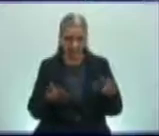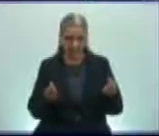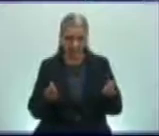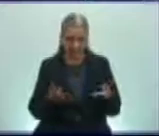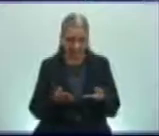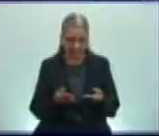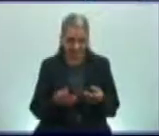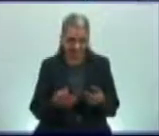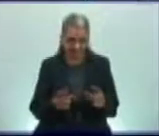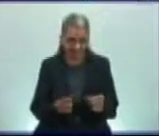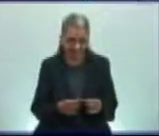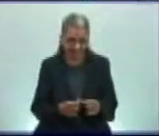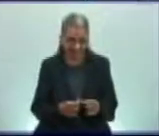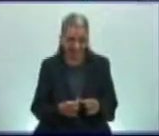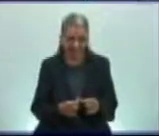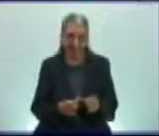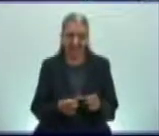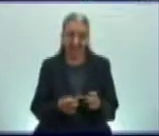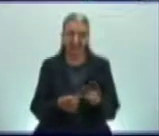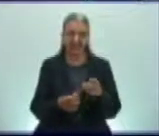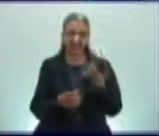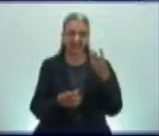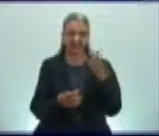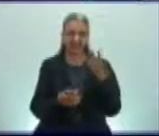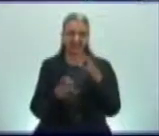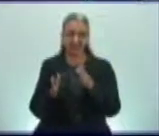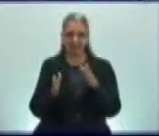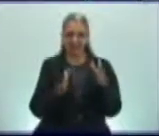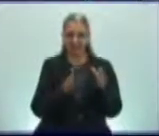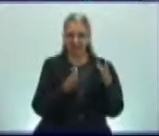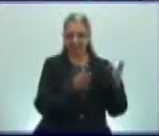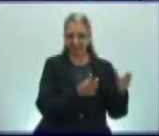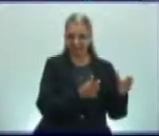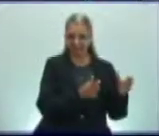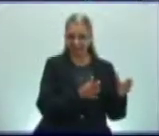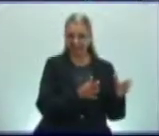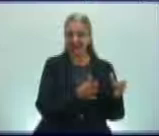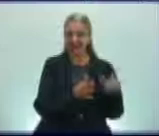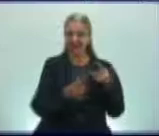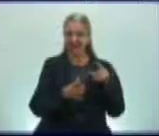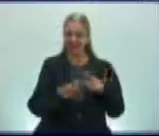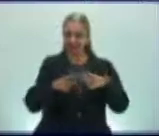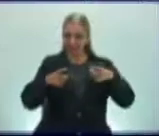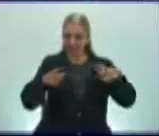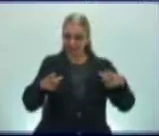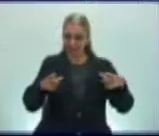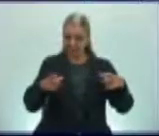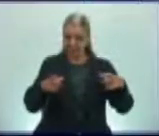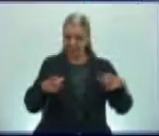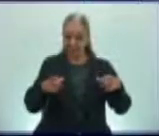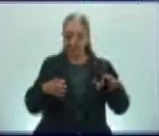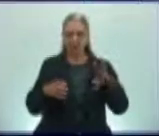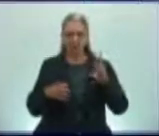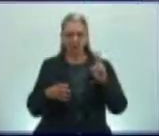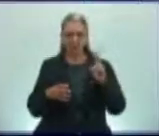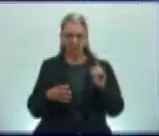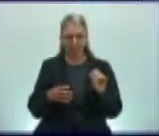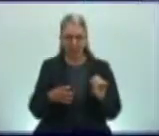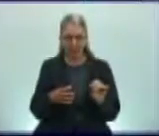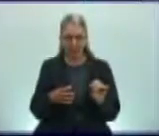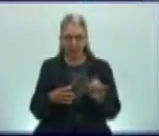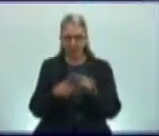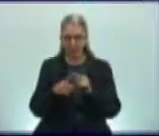la del borde superior. ¿Qué longitud tiene el radio del borde superior y el diámetro del borde inferior, o